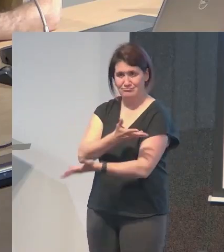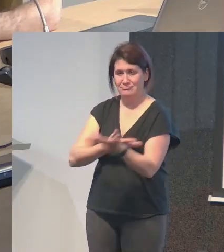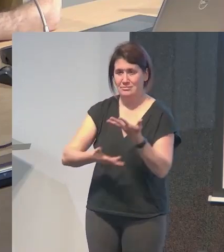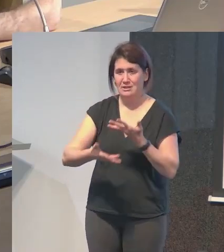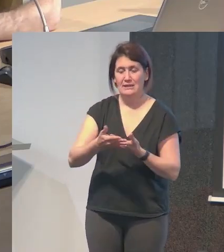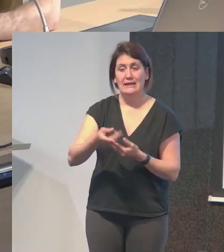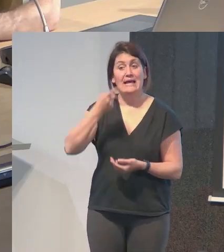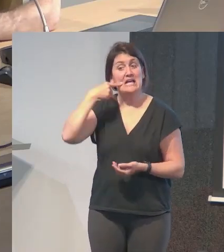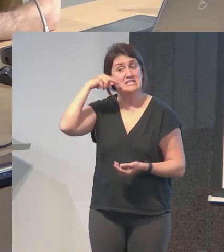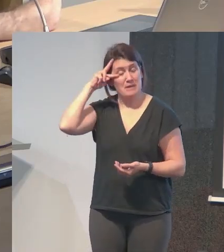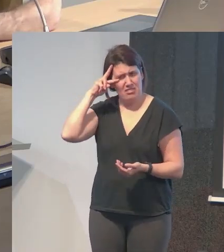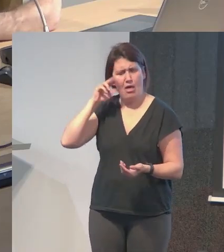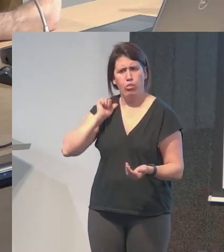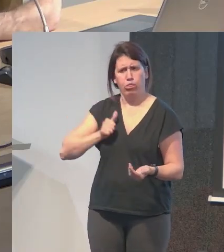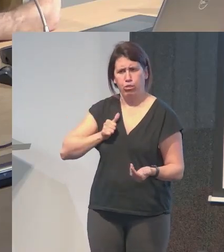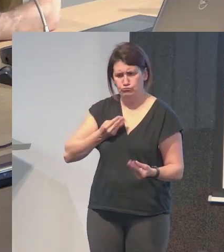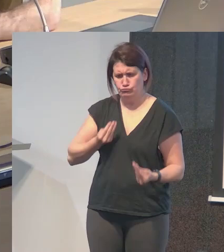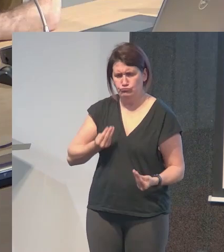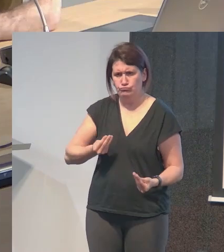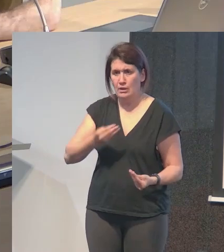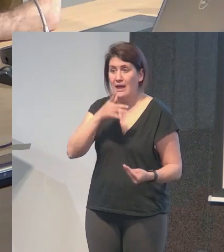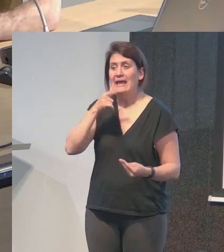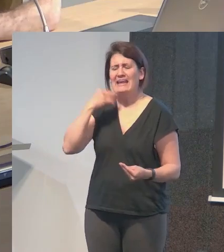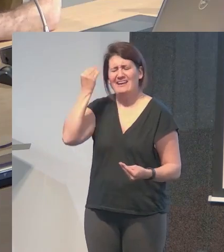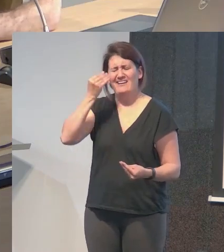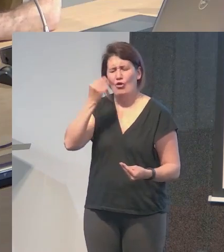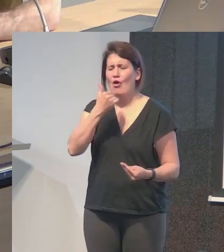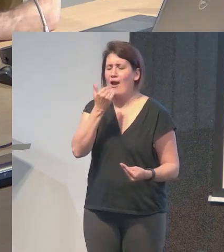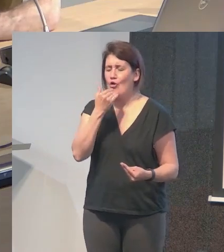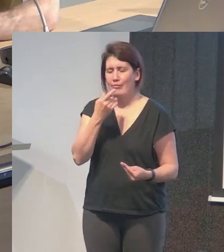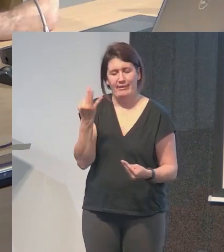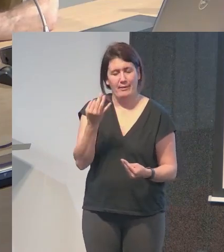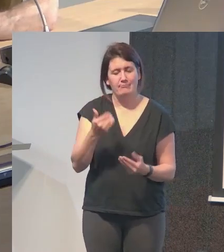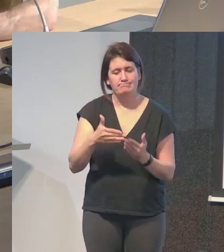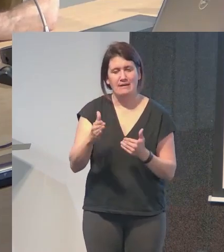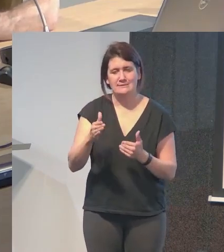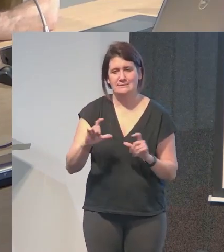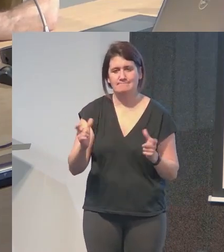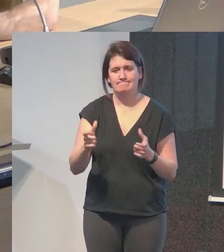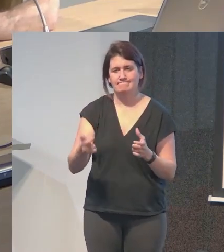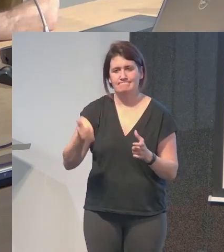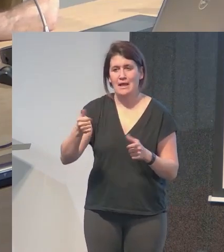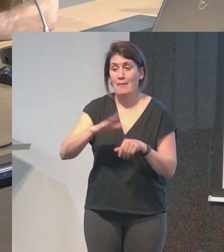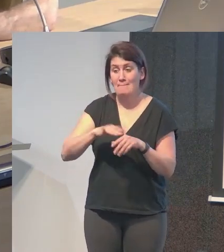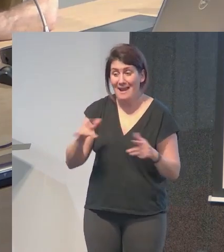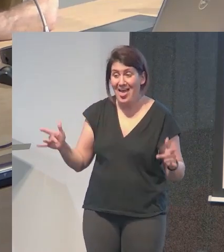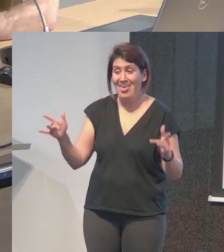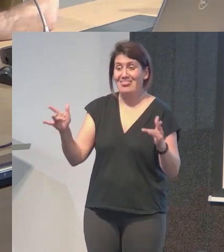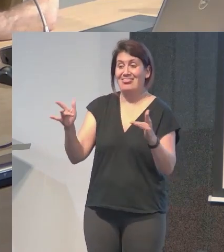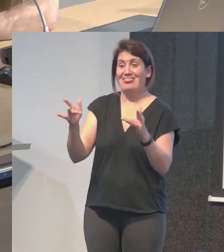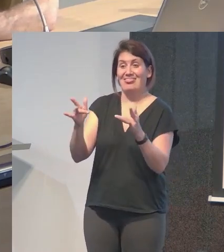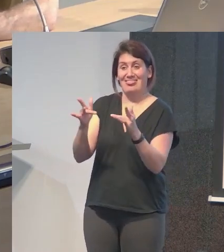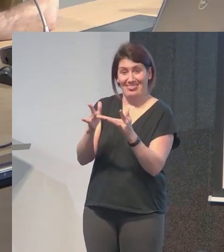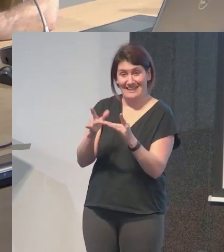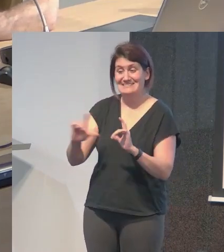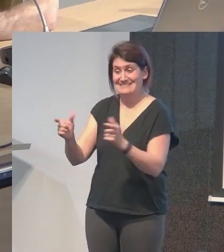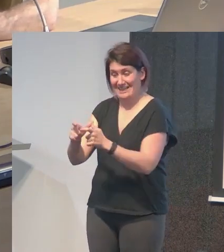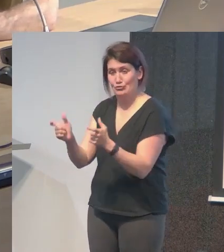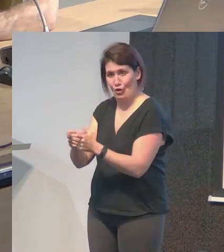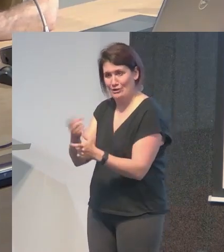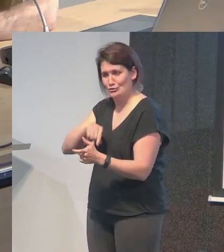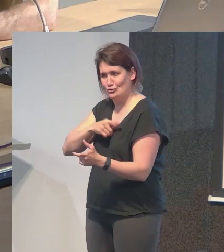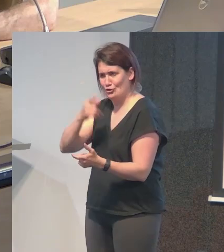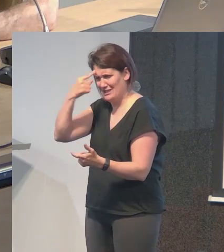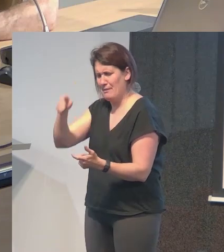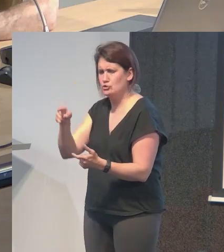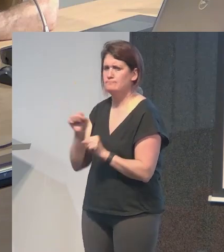Fue una experiencia muy enriquecedora y creo que es algo que deberíamos hacer más para acercarnos más a esos sectores que sabemos